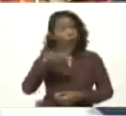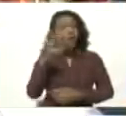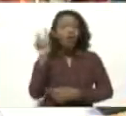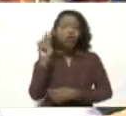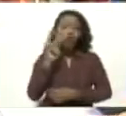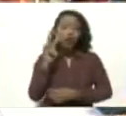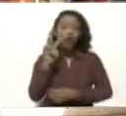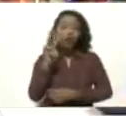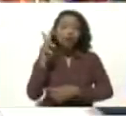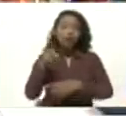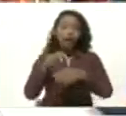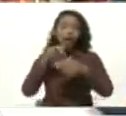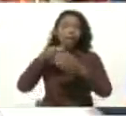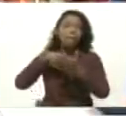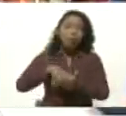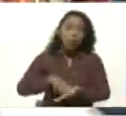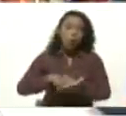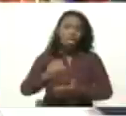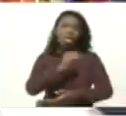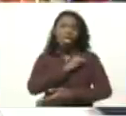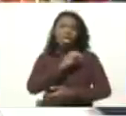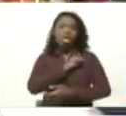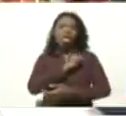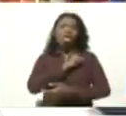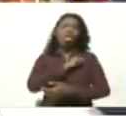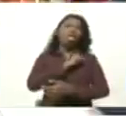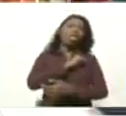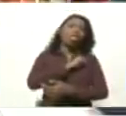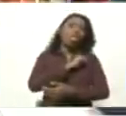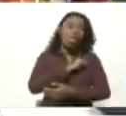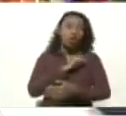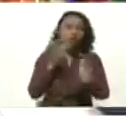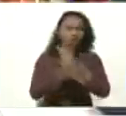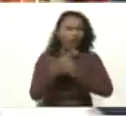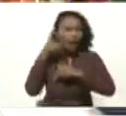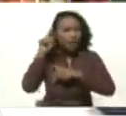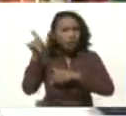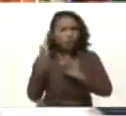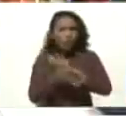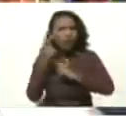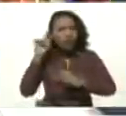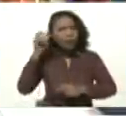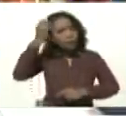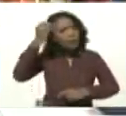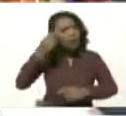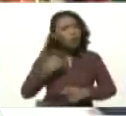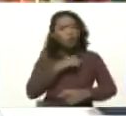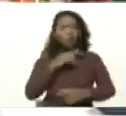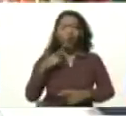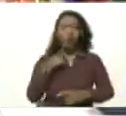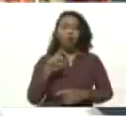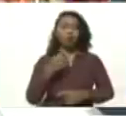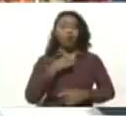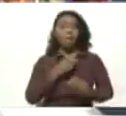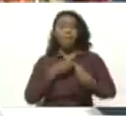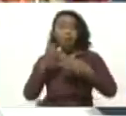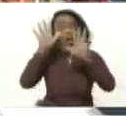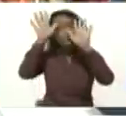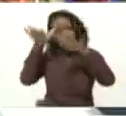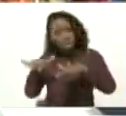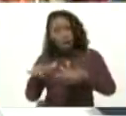venezolano se va a atemorizar, va a tener miedo, creen que nosotros nos vamos a entregar o